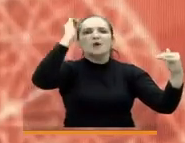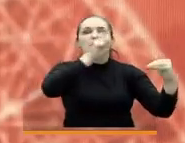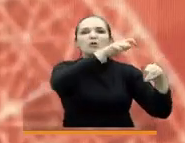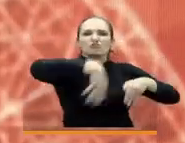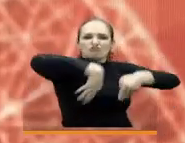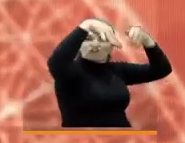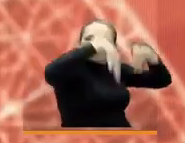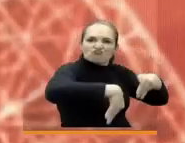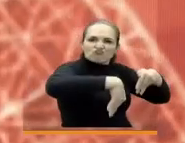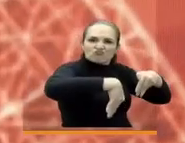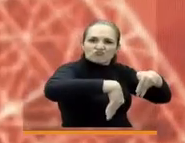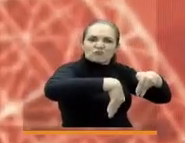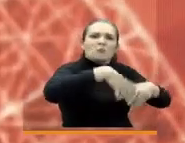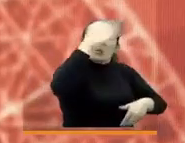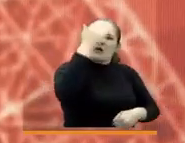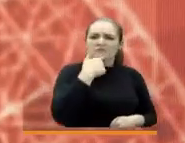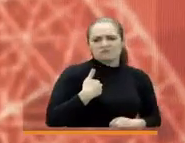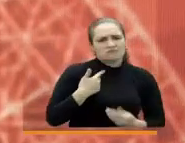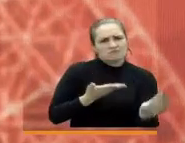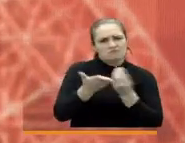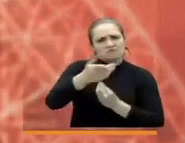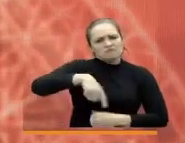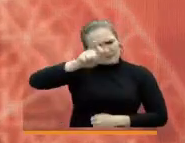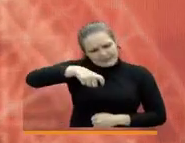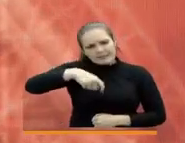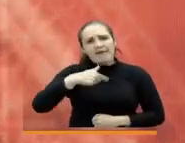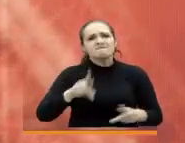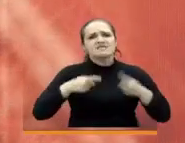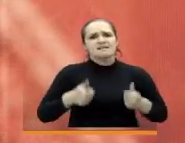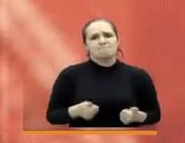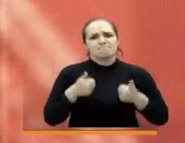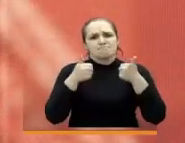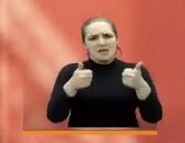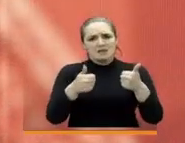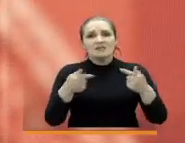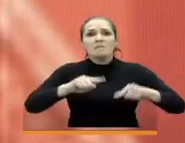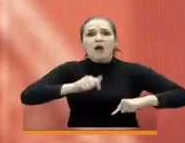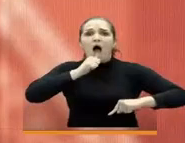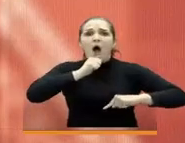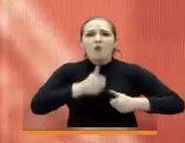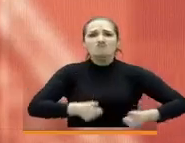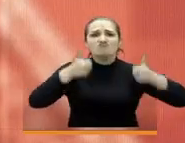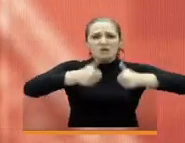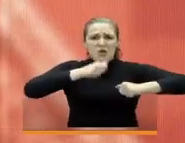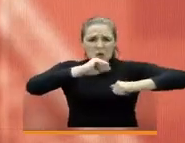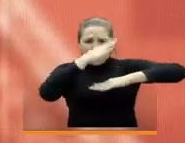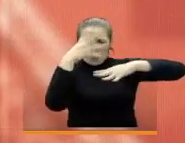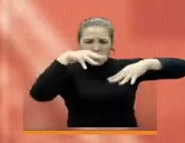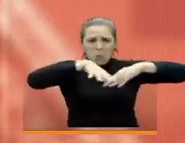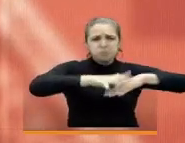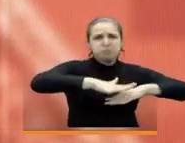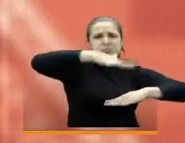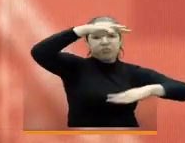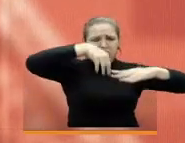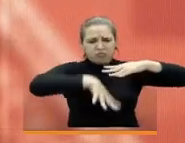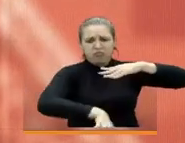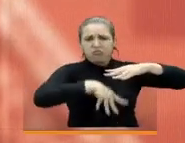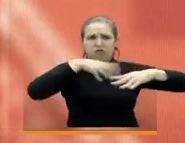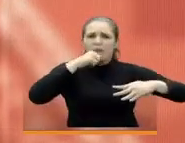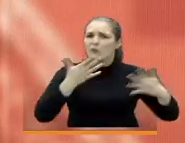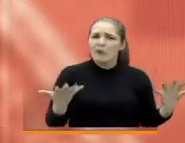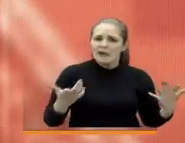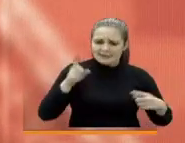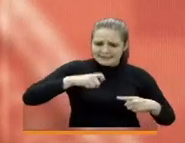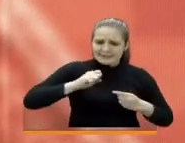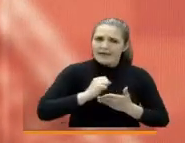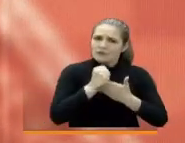mejores condiciones de vida para ellos y sus familias y por la falta de alcantarillado. Jayvan Pinzón, buenas tardes. ¿Las autoridades ya se pronunciaron al